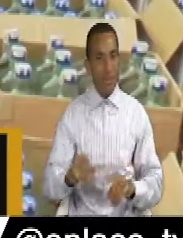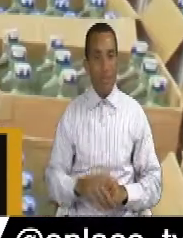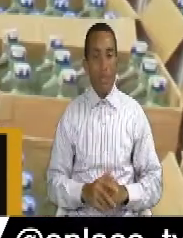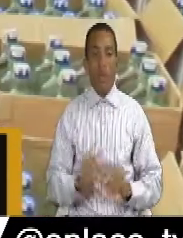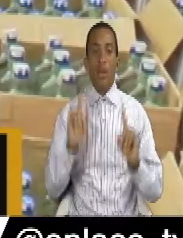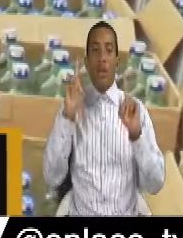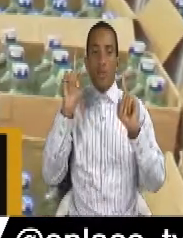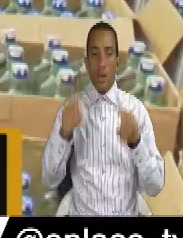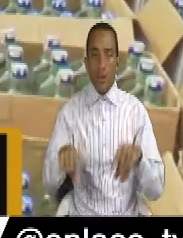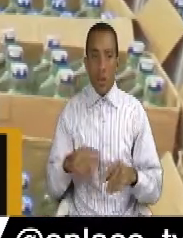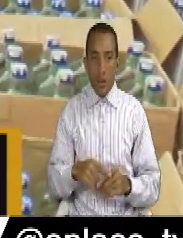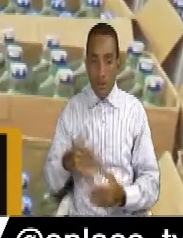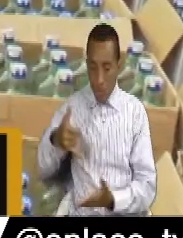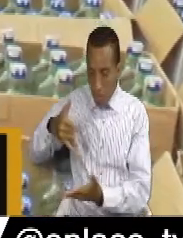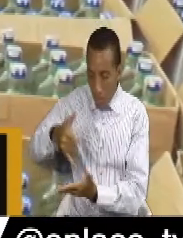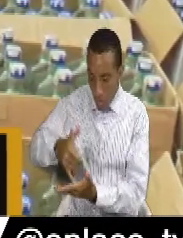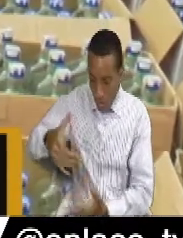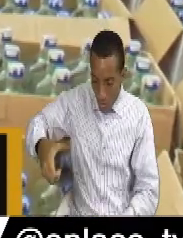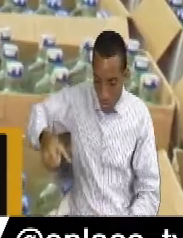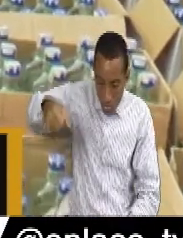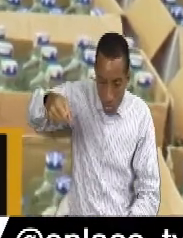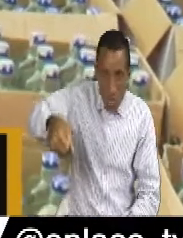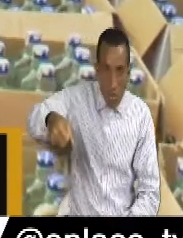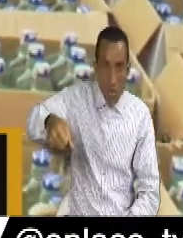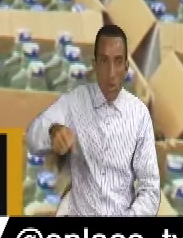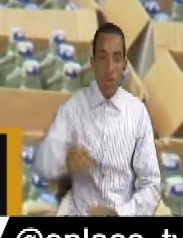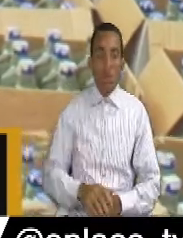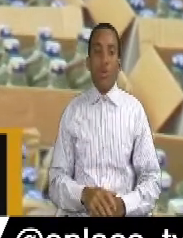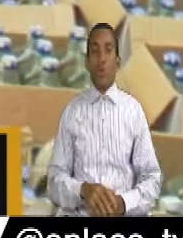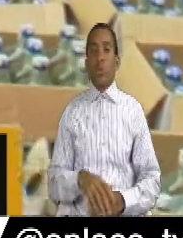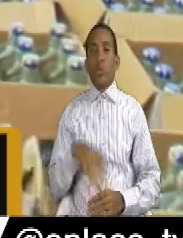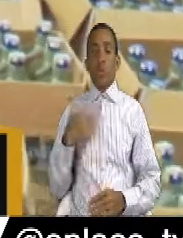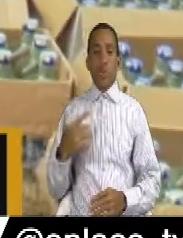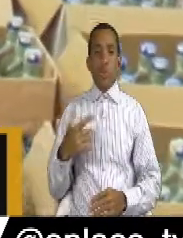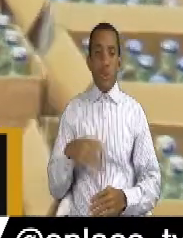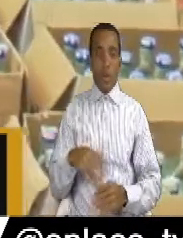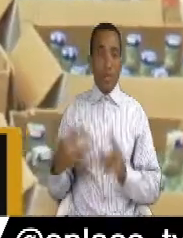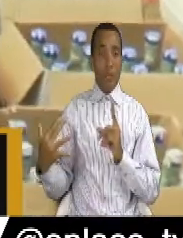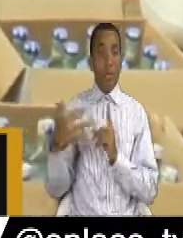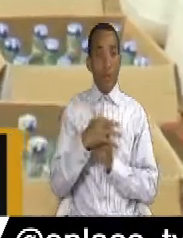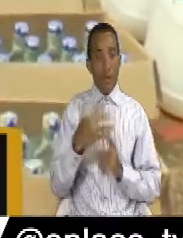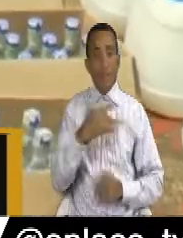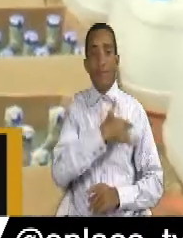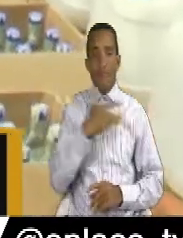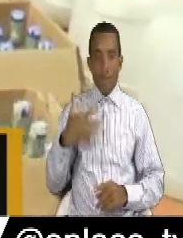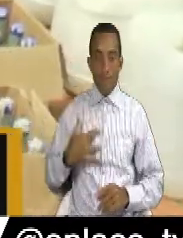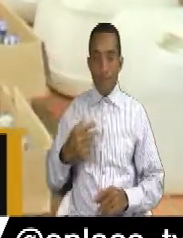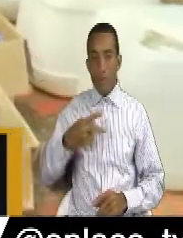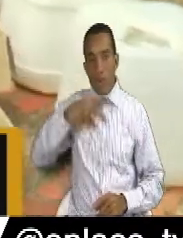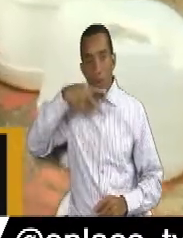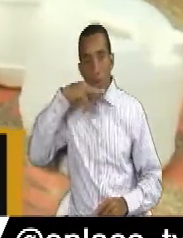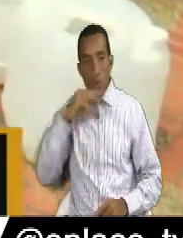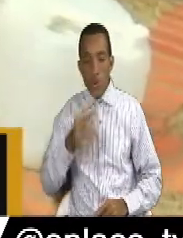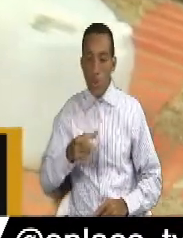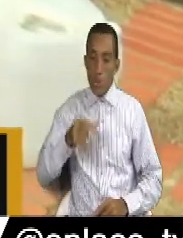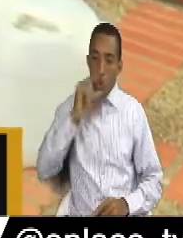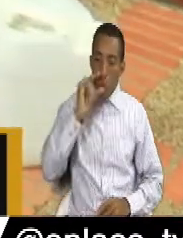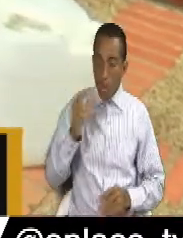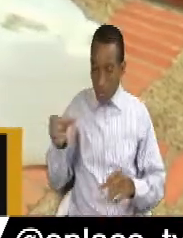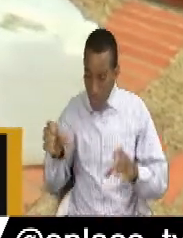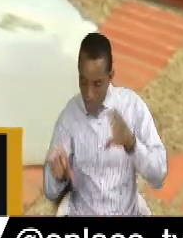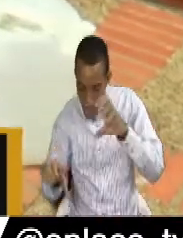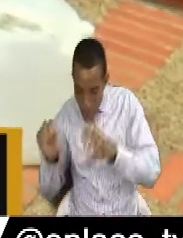encontraron pimpinas llenas también del producto. El riesgo para la salud pública que se está presentando por el consumo de alcohol en estado de